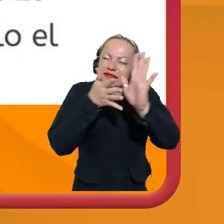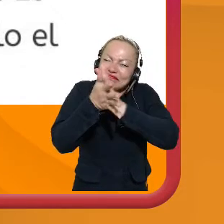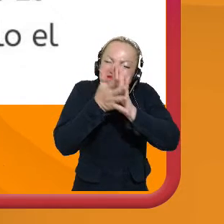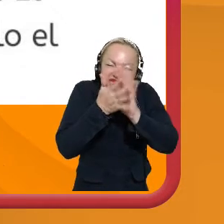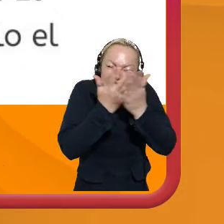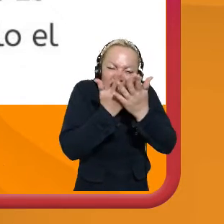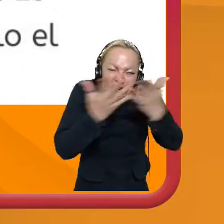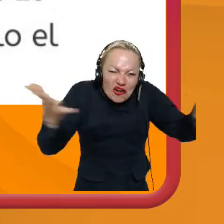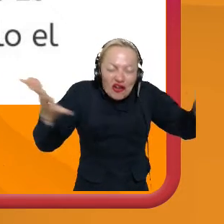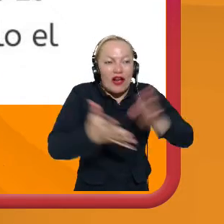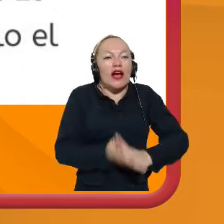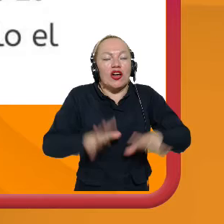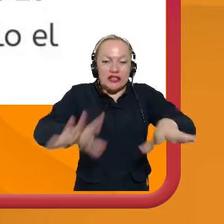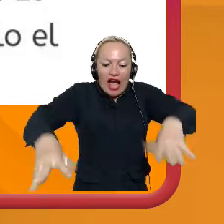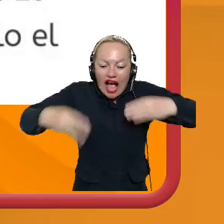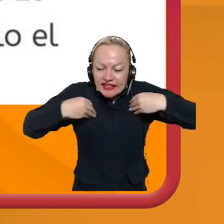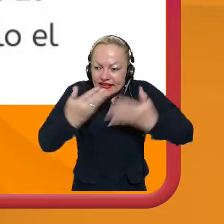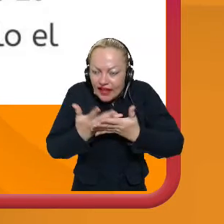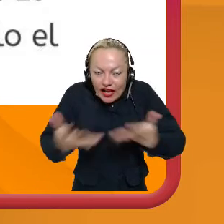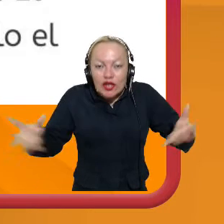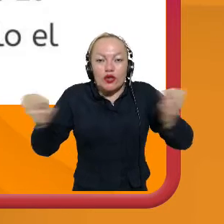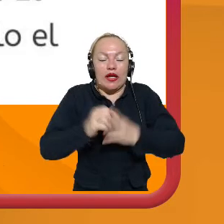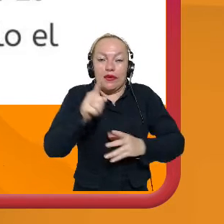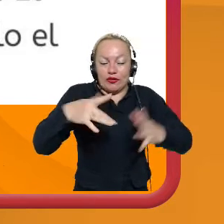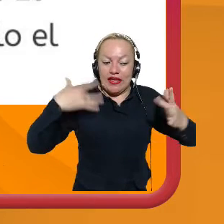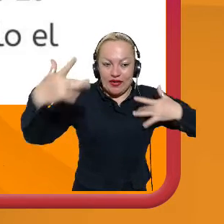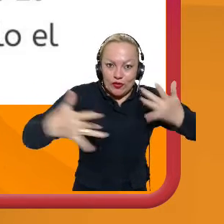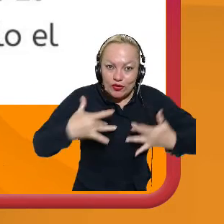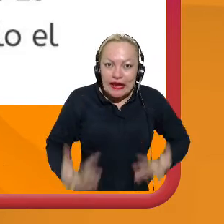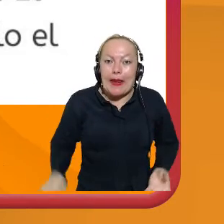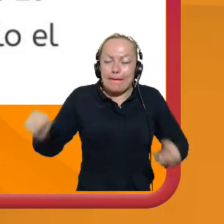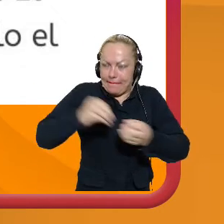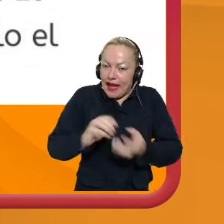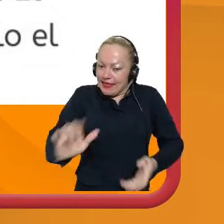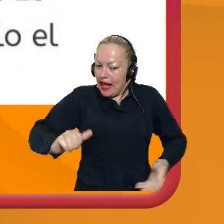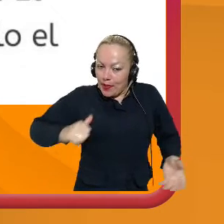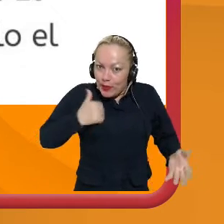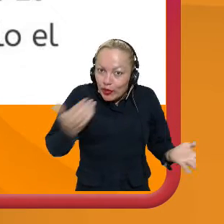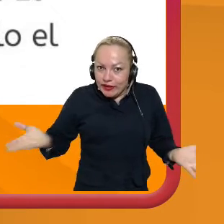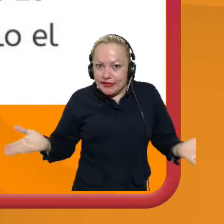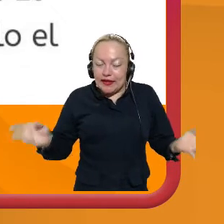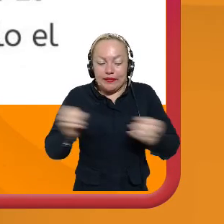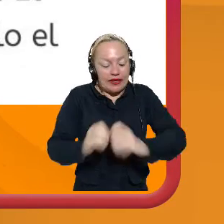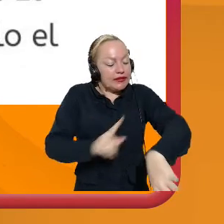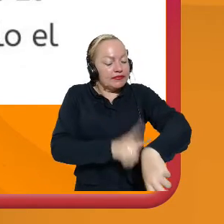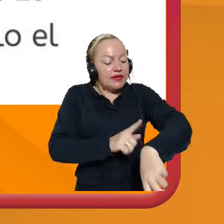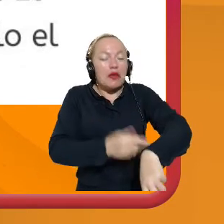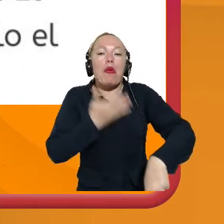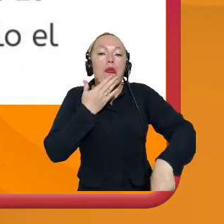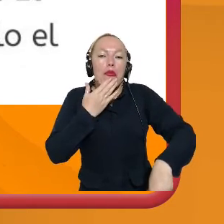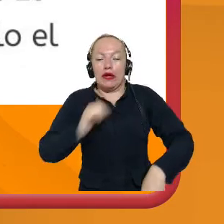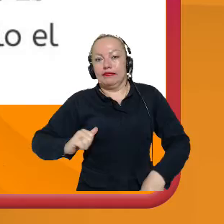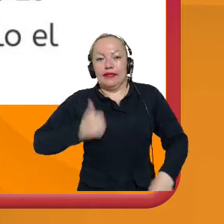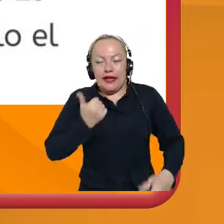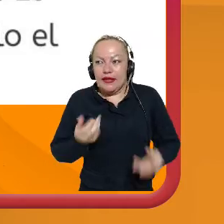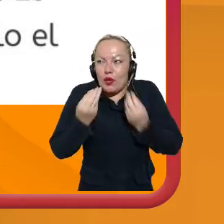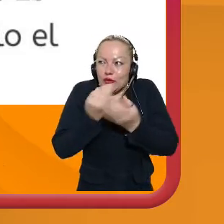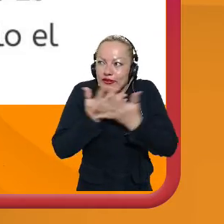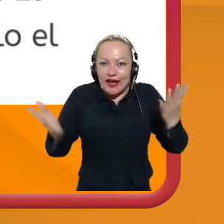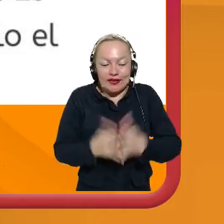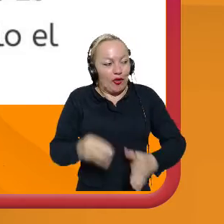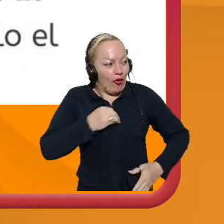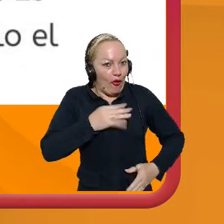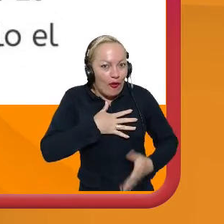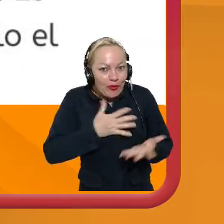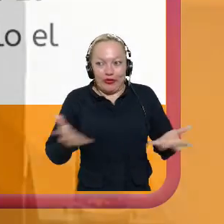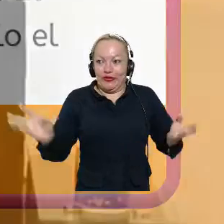cosas hay que aceptarlas tal y como vienen. ¿Disfrutarías más? Sí, aprovecharía más mi tiempo de muchas cosas, de